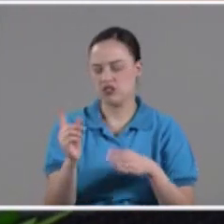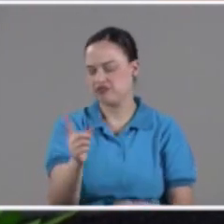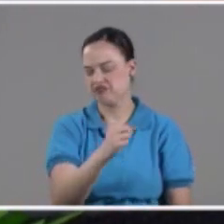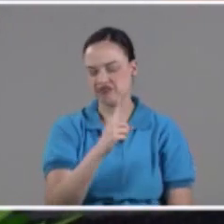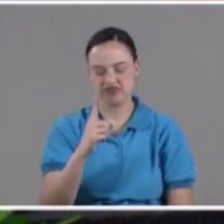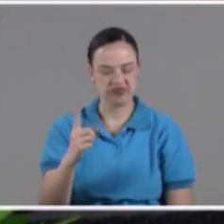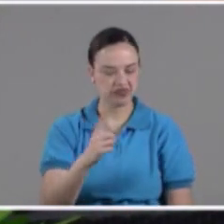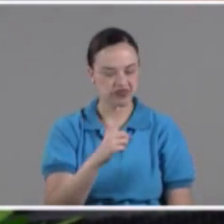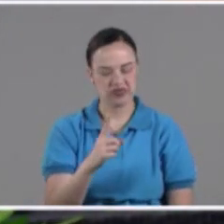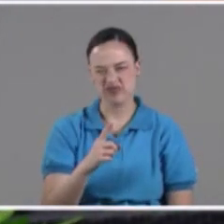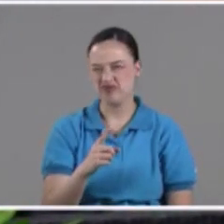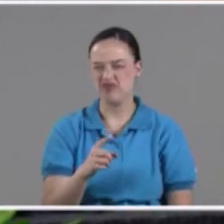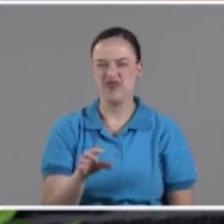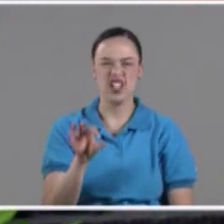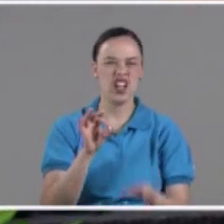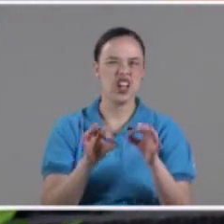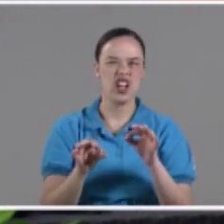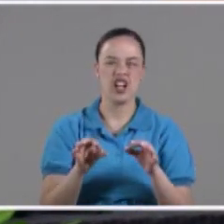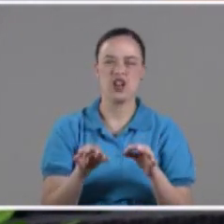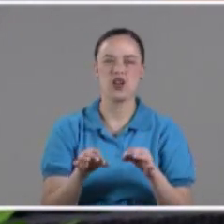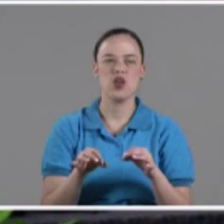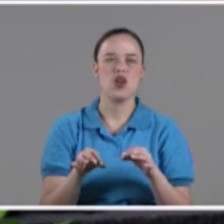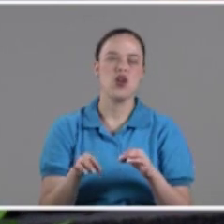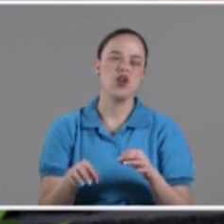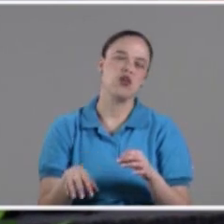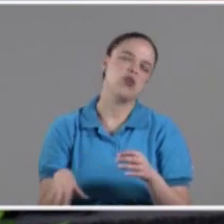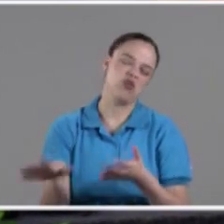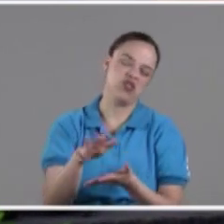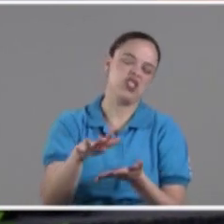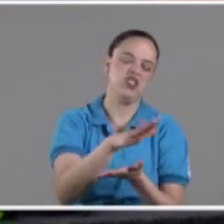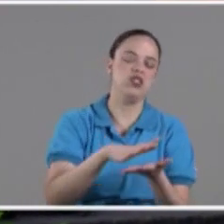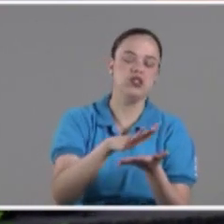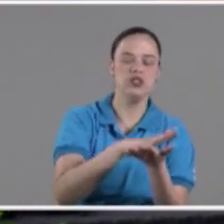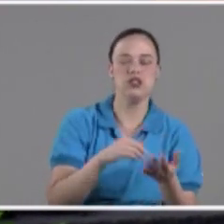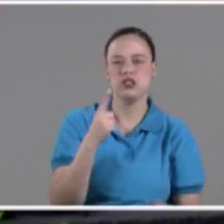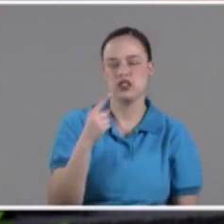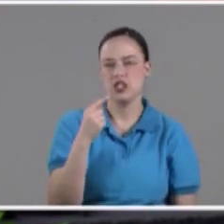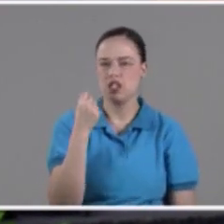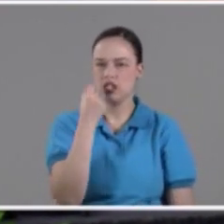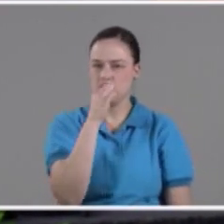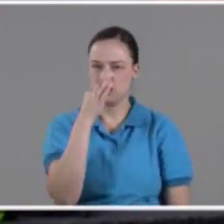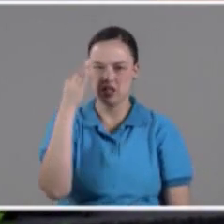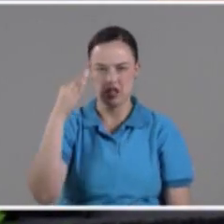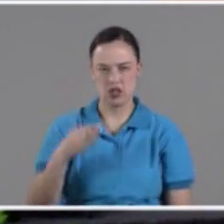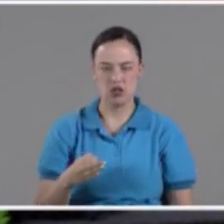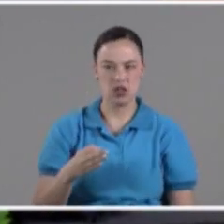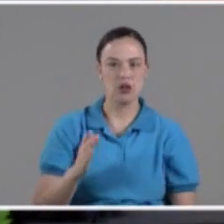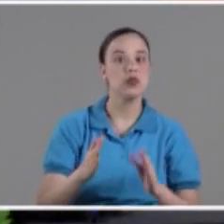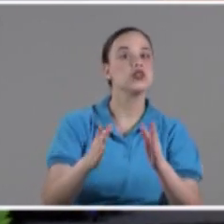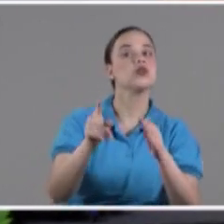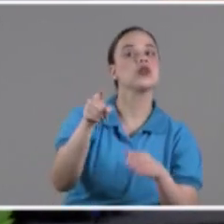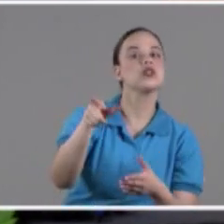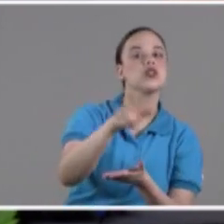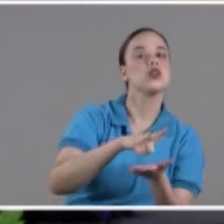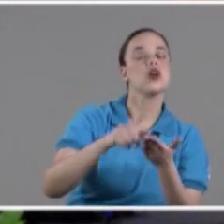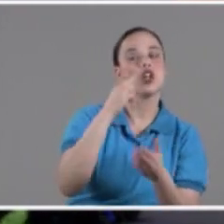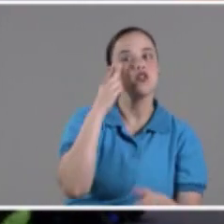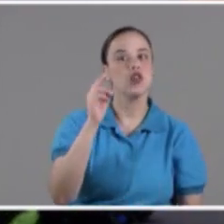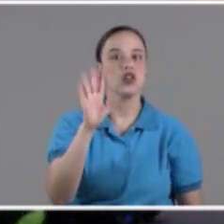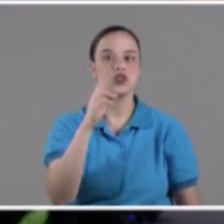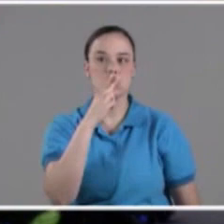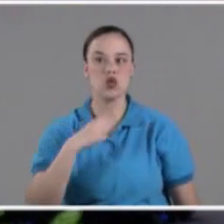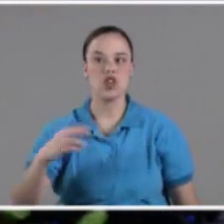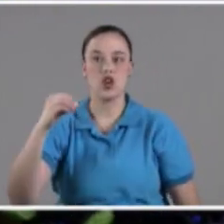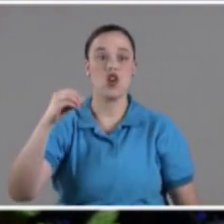y era un caos y de repente una señora pasó por ahí y vio a su hijo y